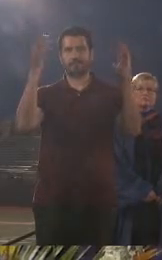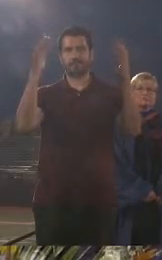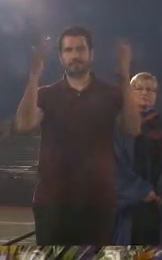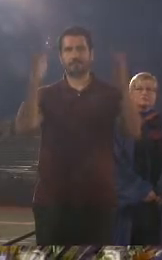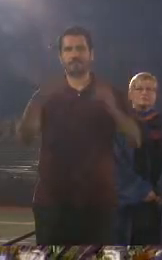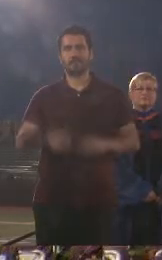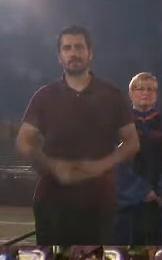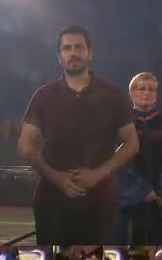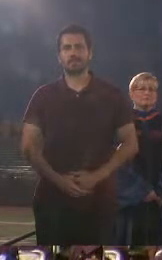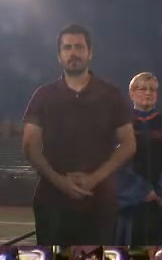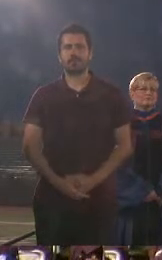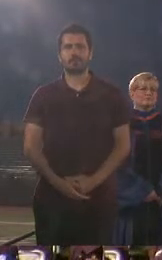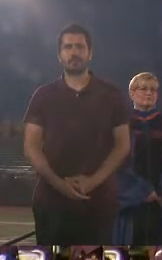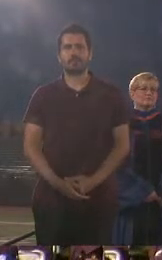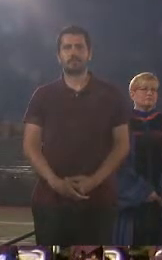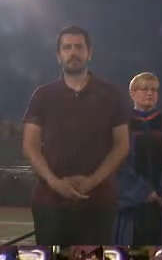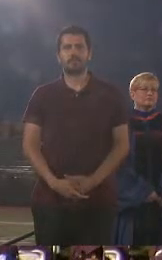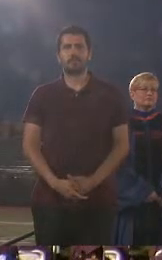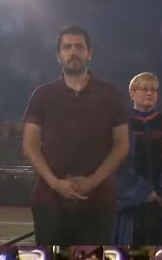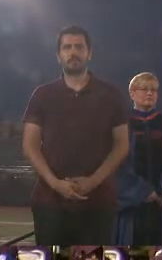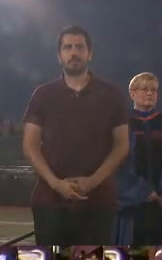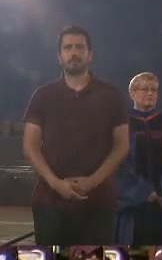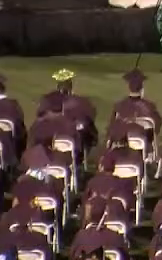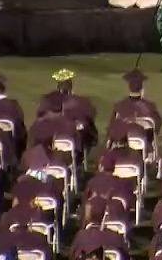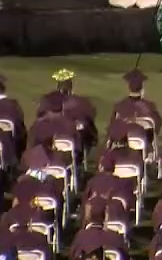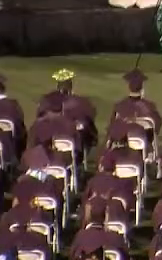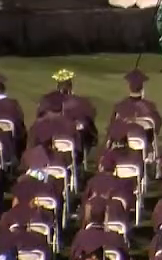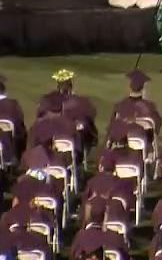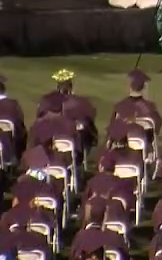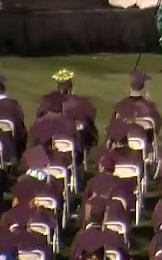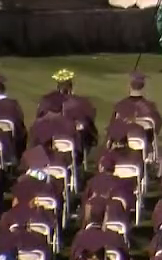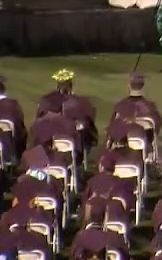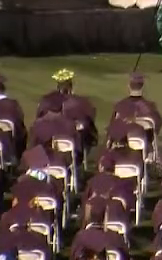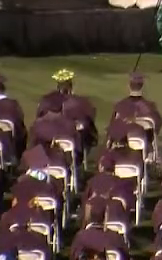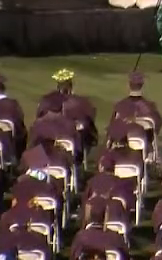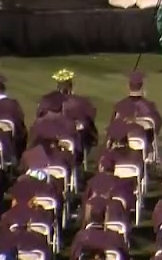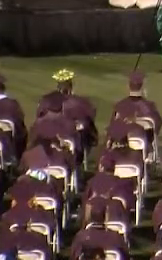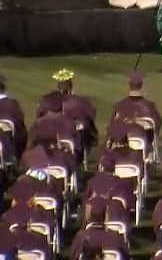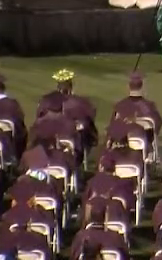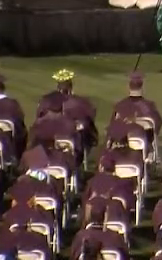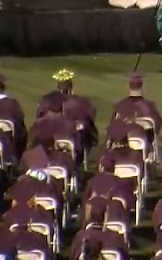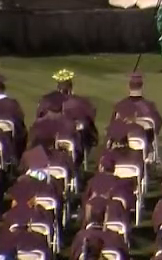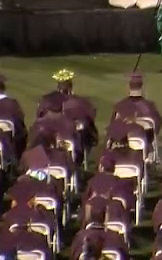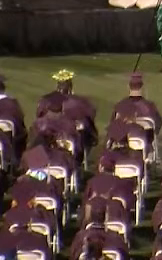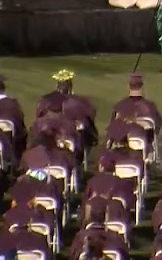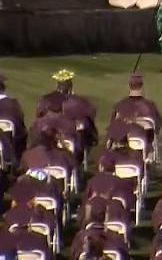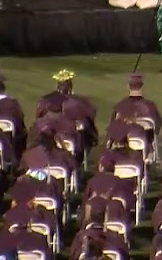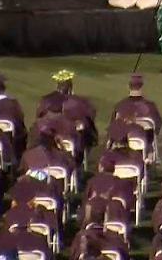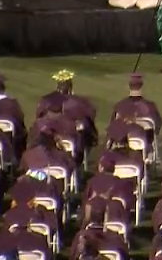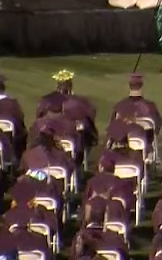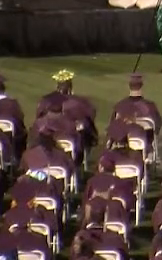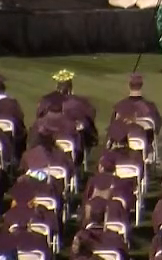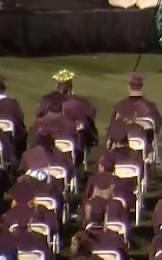Esta noche nos reunimos para reconocer a 324 jóvenes